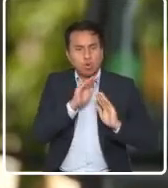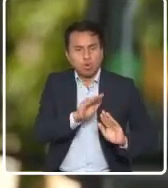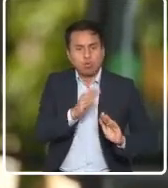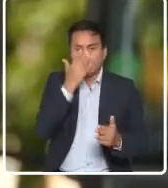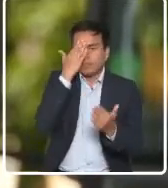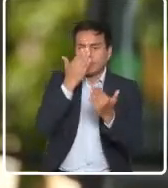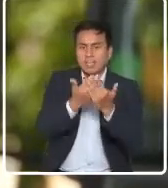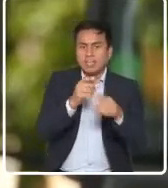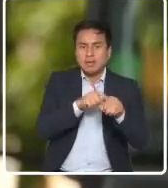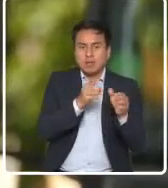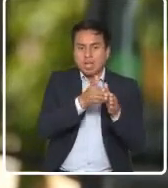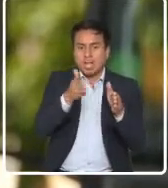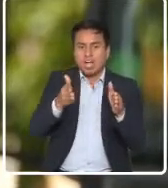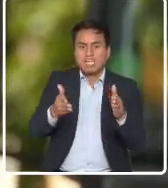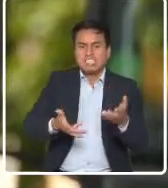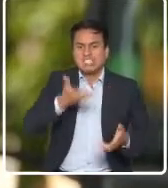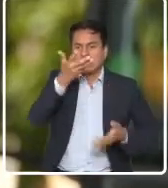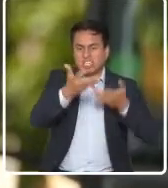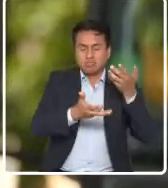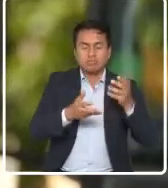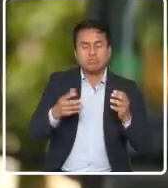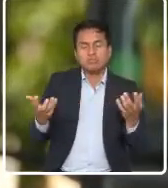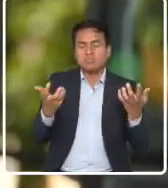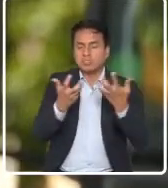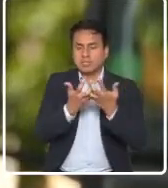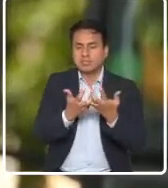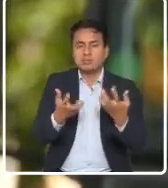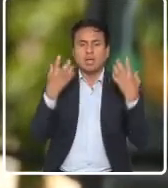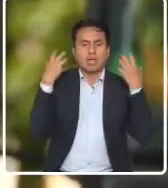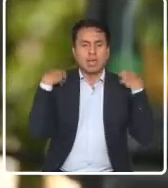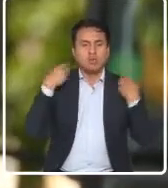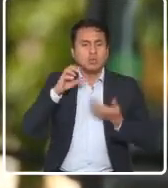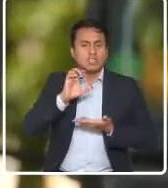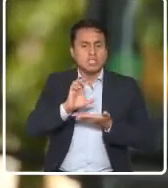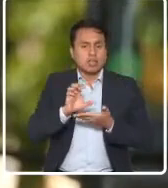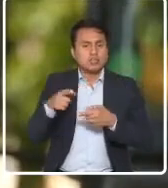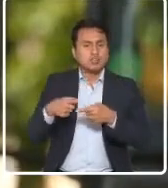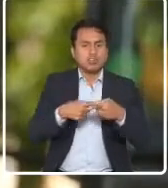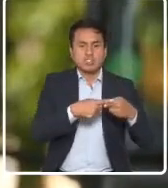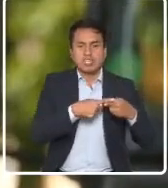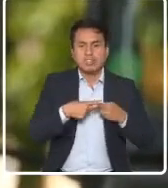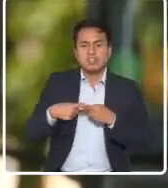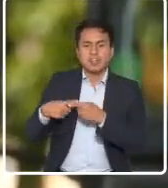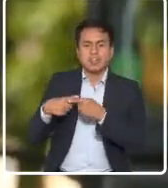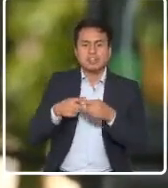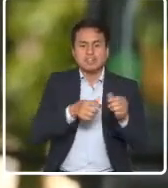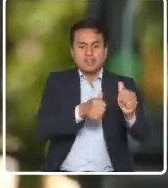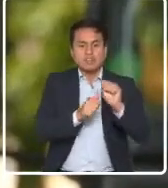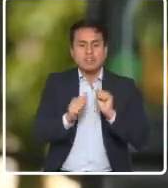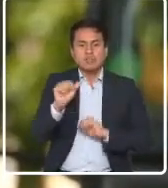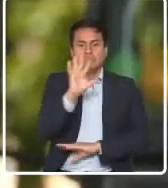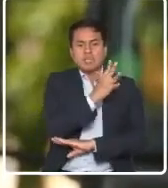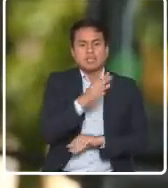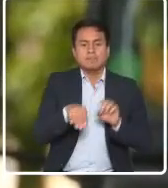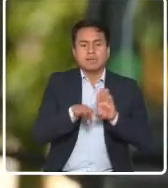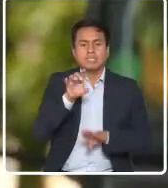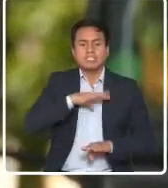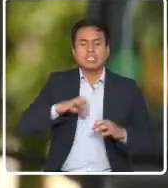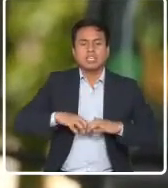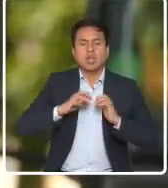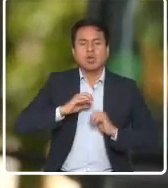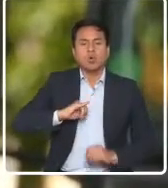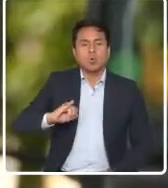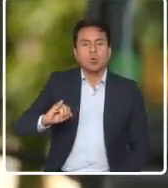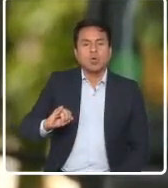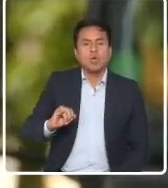poder enfrentar la temporada de incendios, y coincidimos en que debemos hacernos cargo como Estado y como sociedad del desafío forestal para un Chile más sostenible y